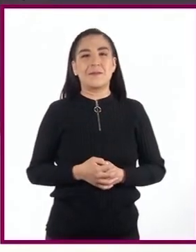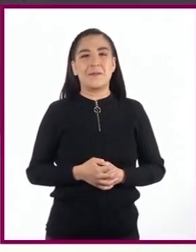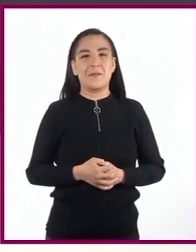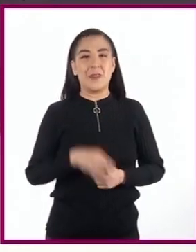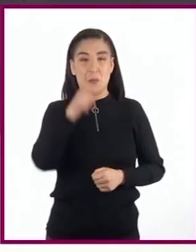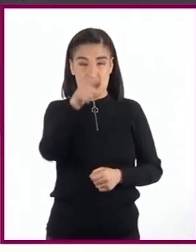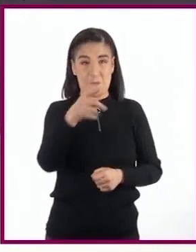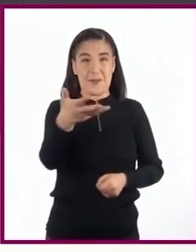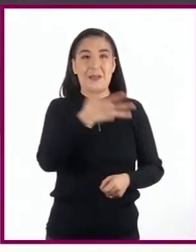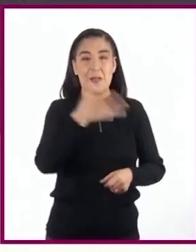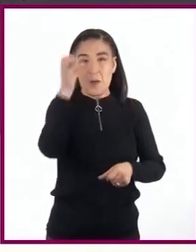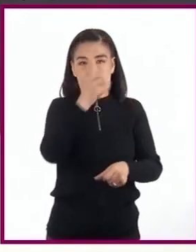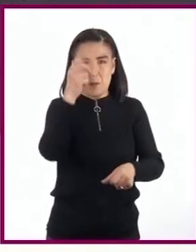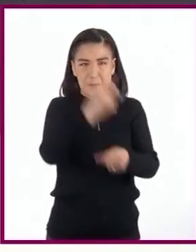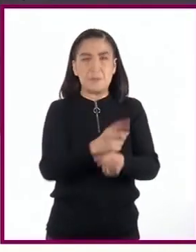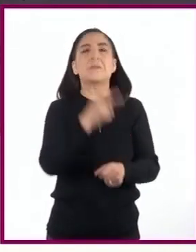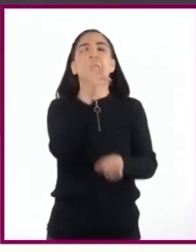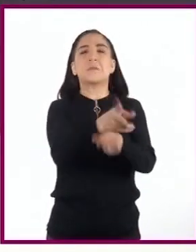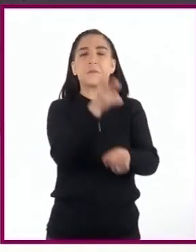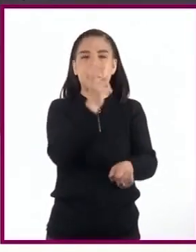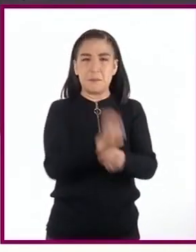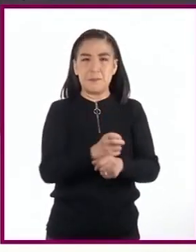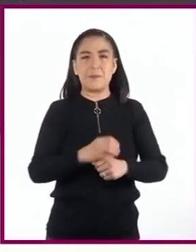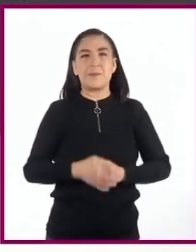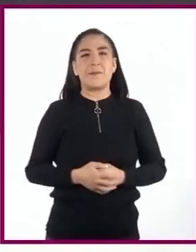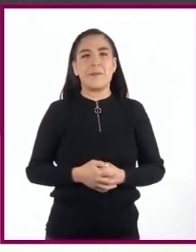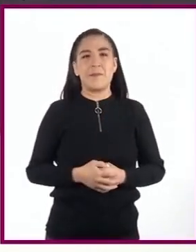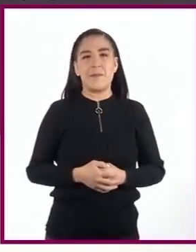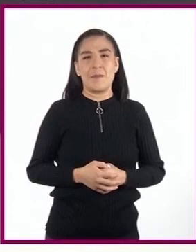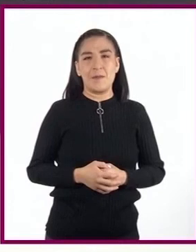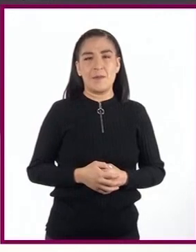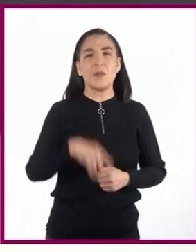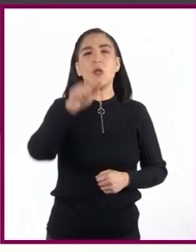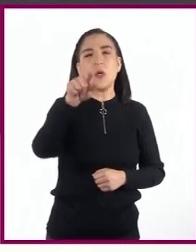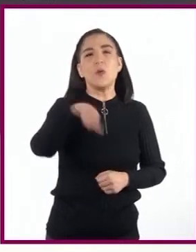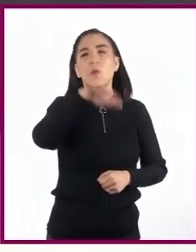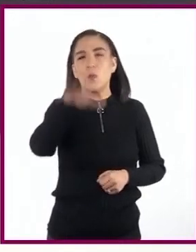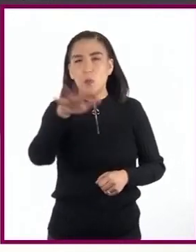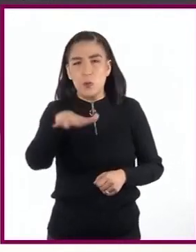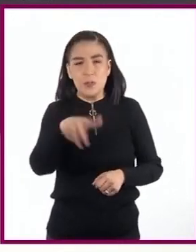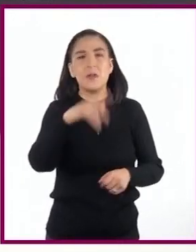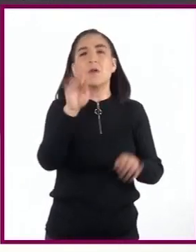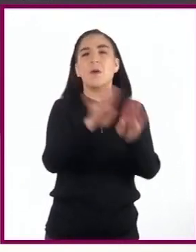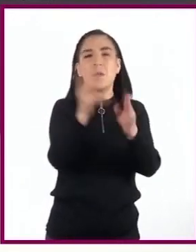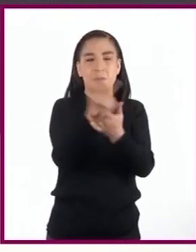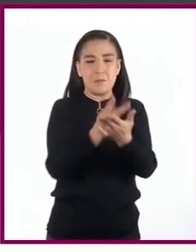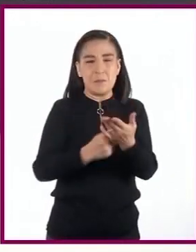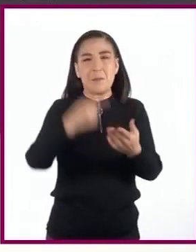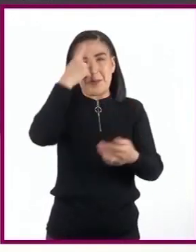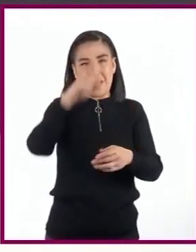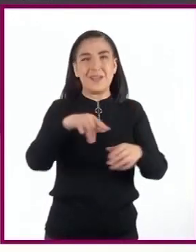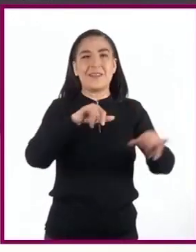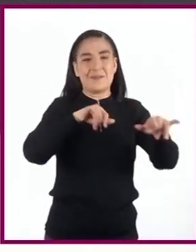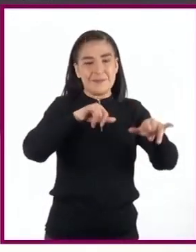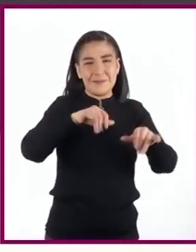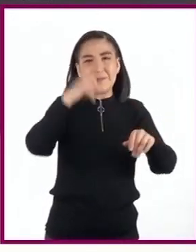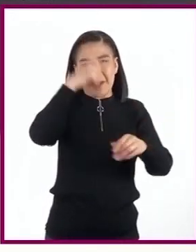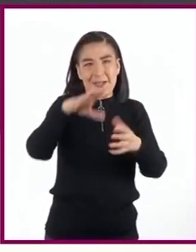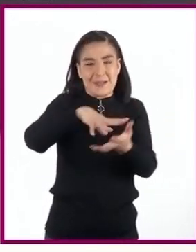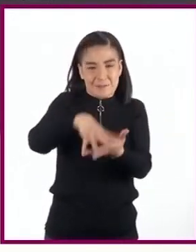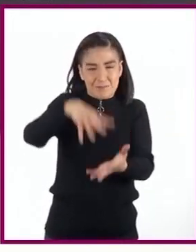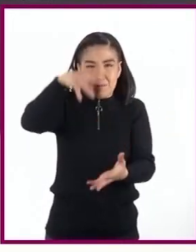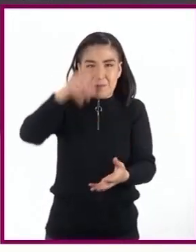tienen la oportunidad, les invitamos a que busquen un programa de geometría de uso gratuito o